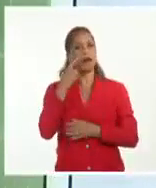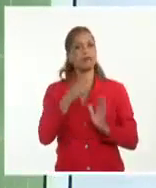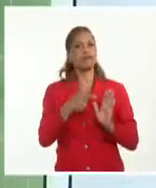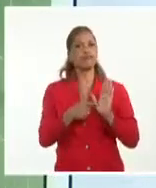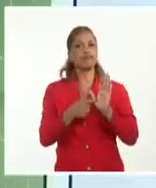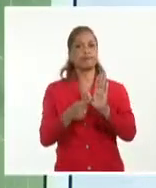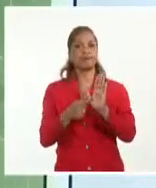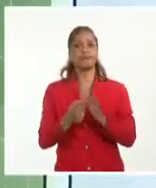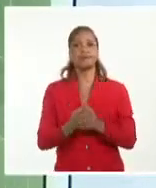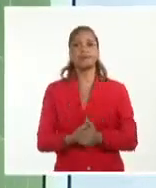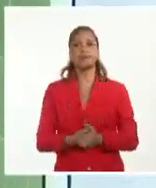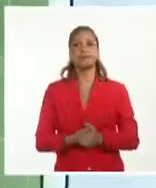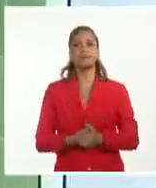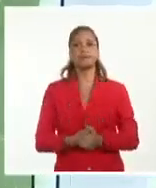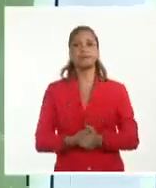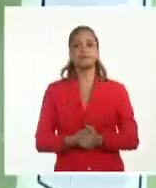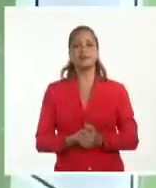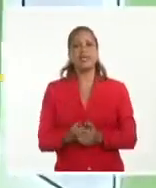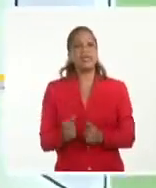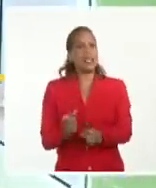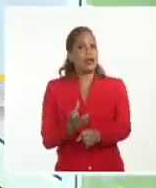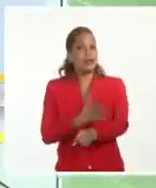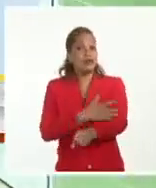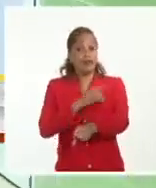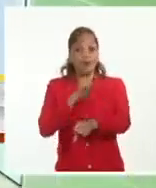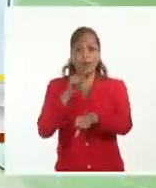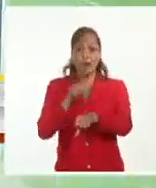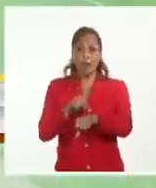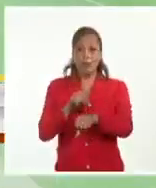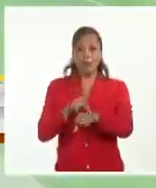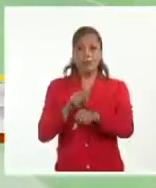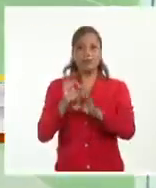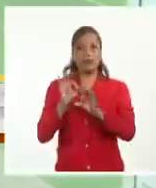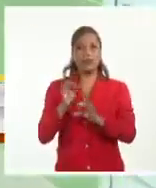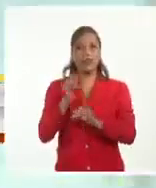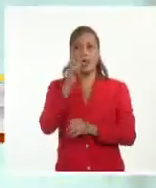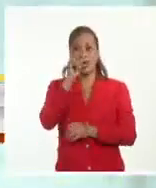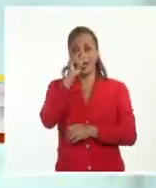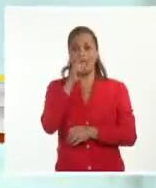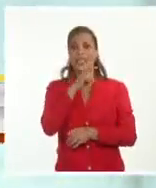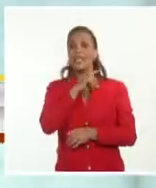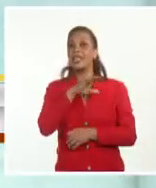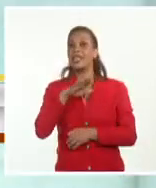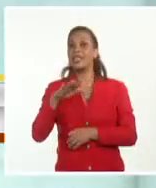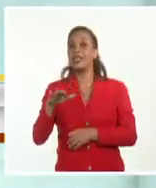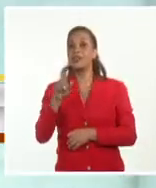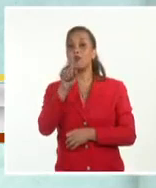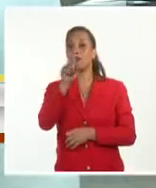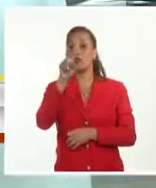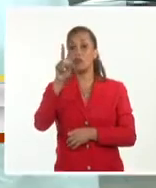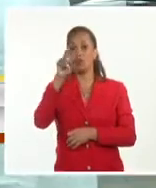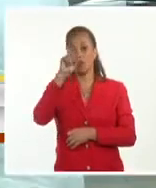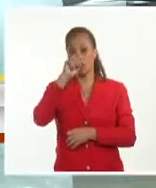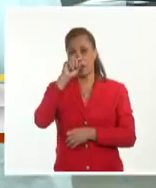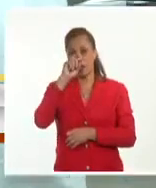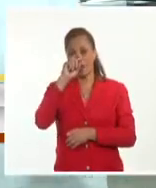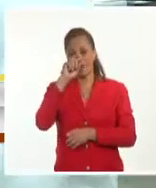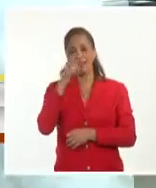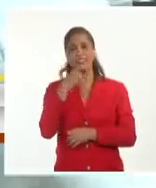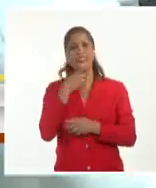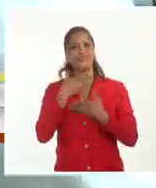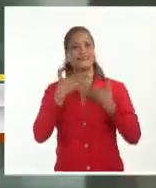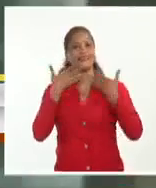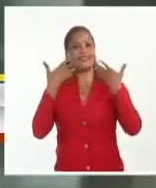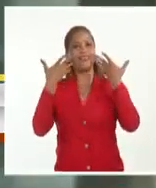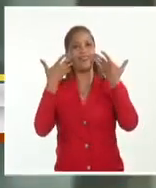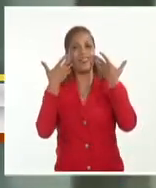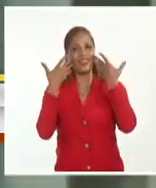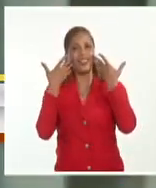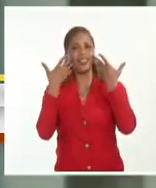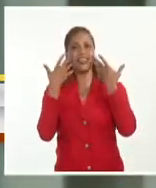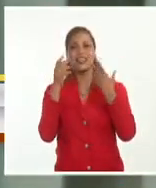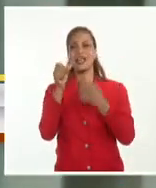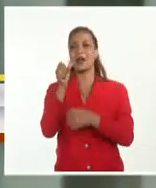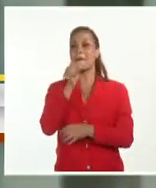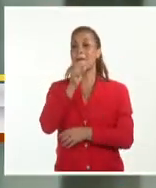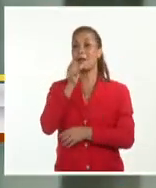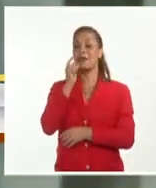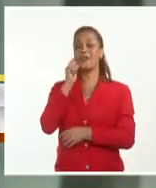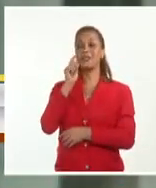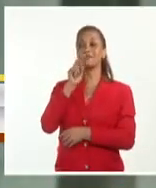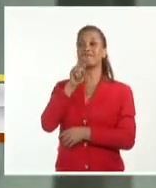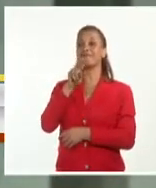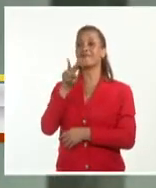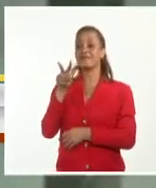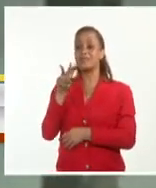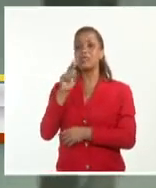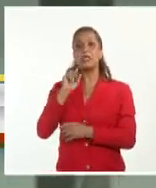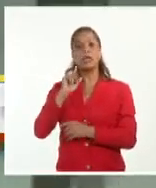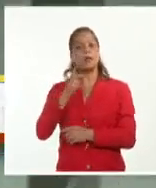Como si la emoción del momento no bastara, Gabriel García Fernández, de 12 años, sonríe ante los medios con la valentía de quien ha cumplido